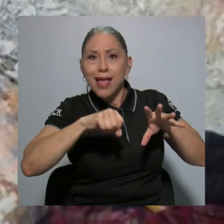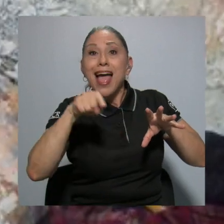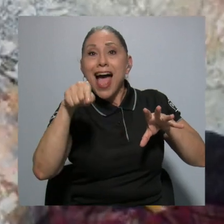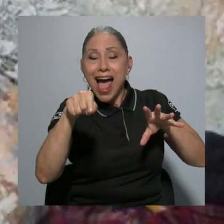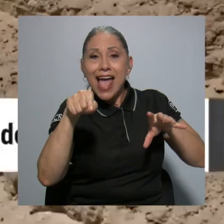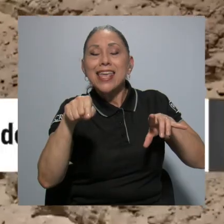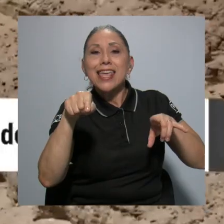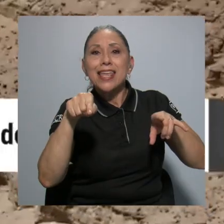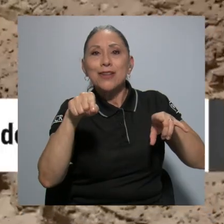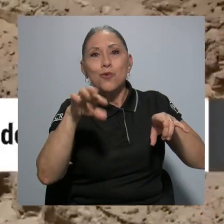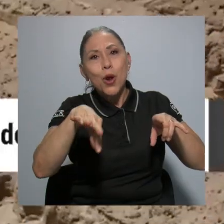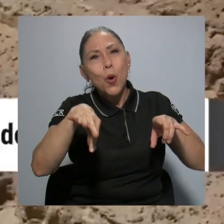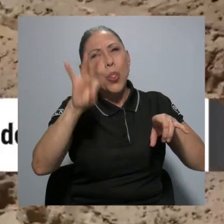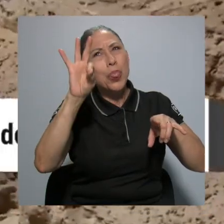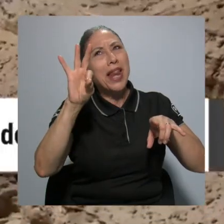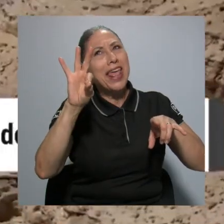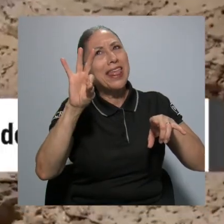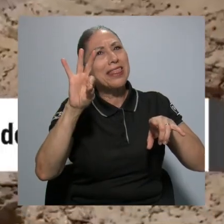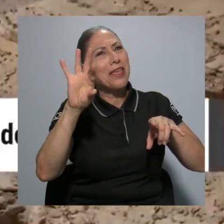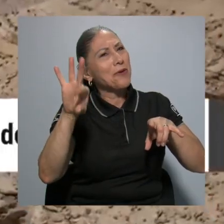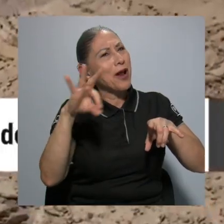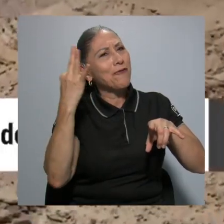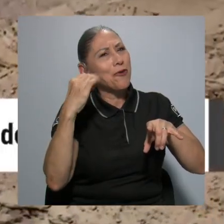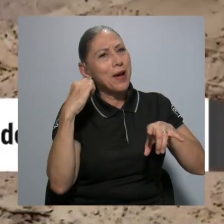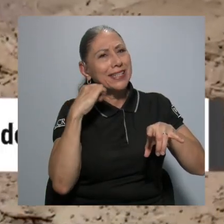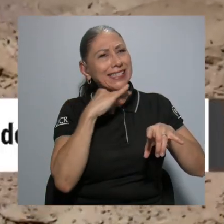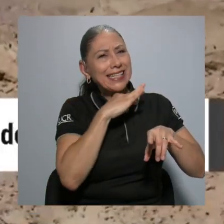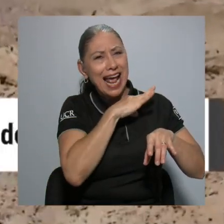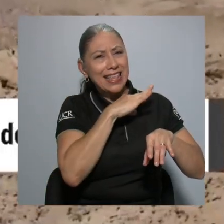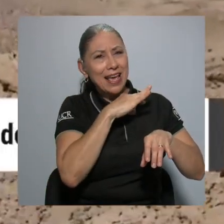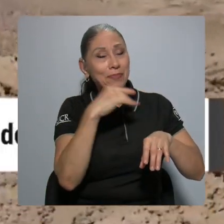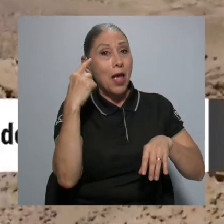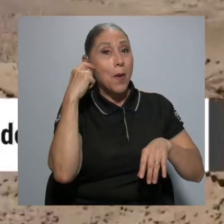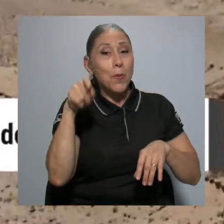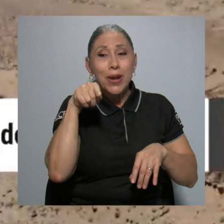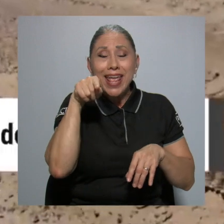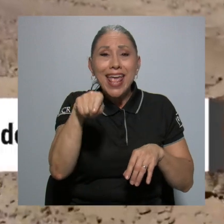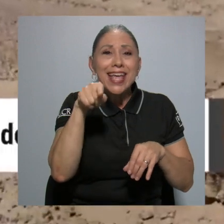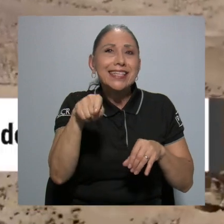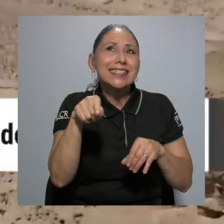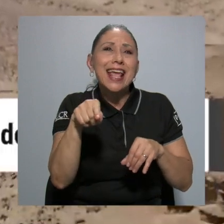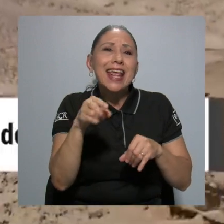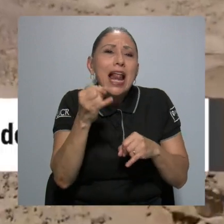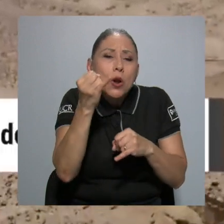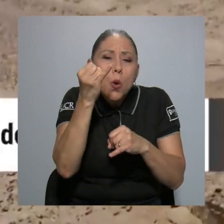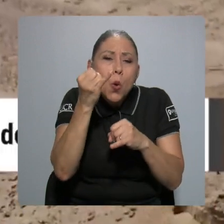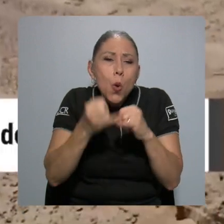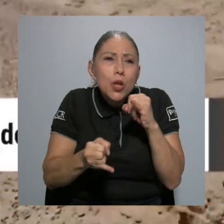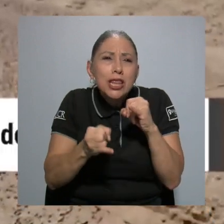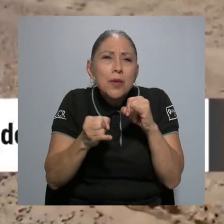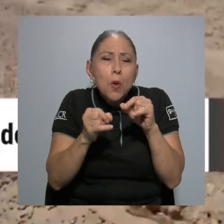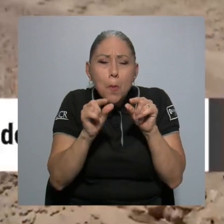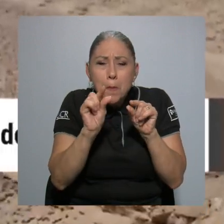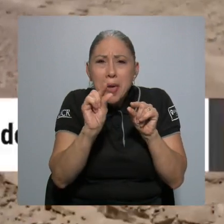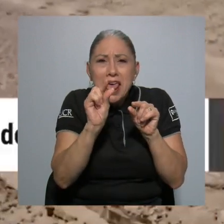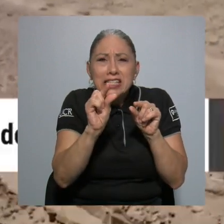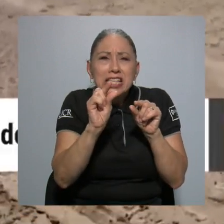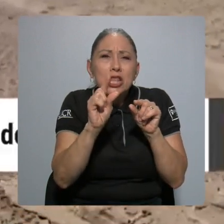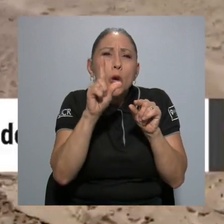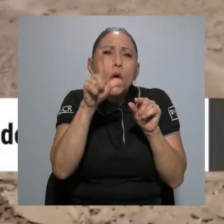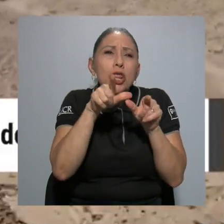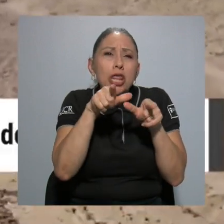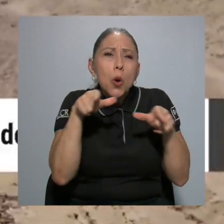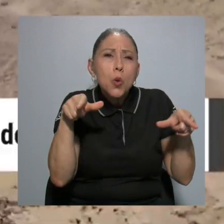encontré también de una forma medio extraña, ya que era el último pedacito de una hondonada que yo